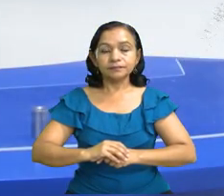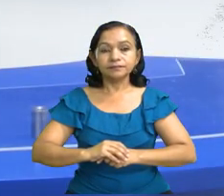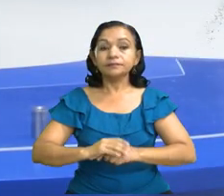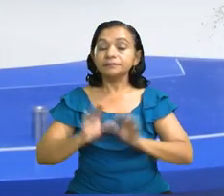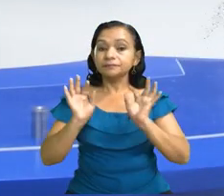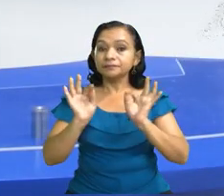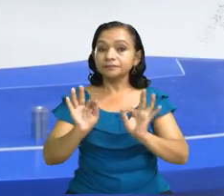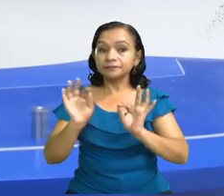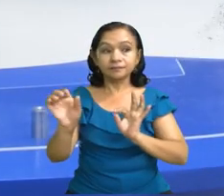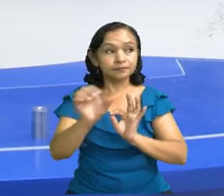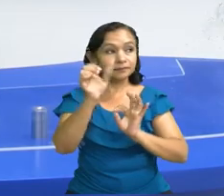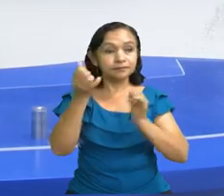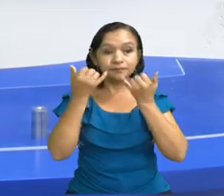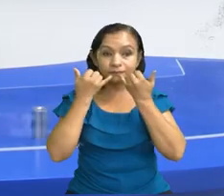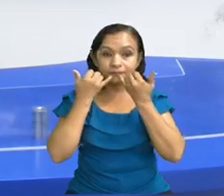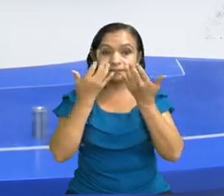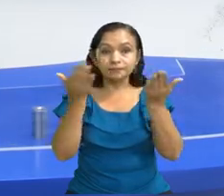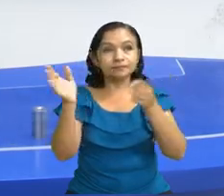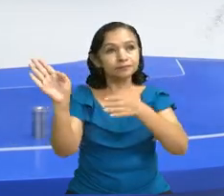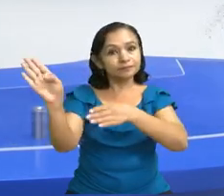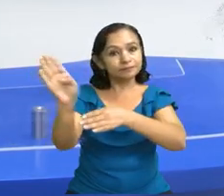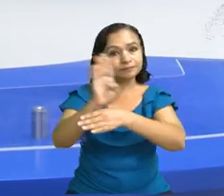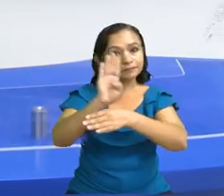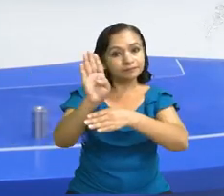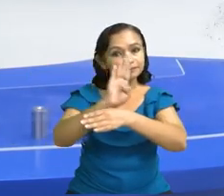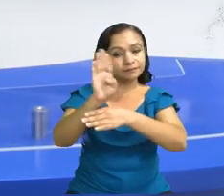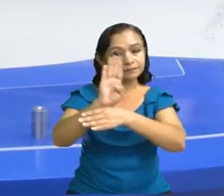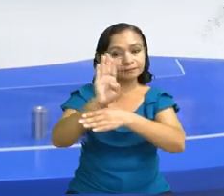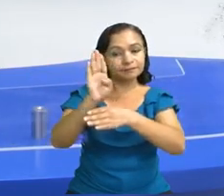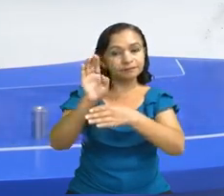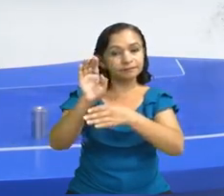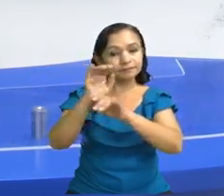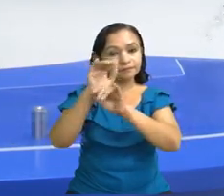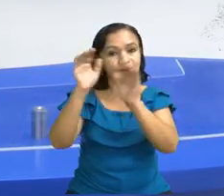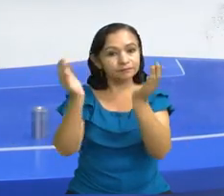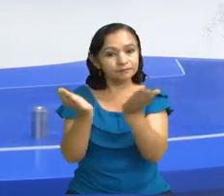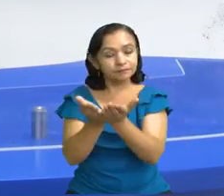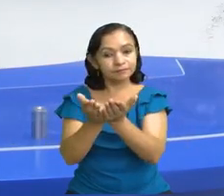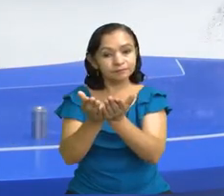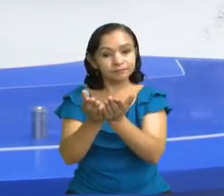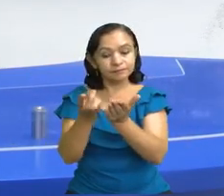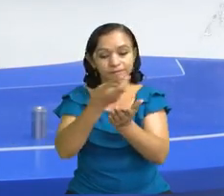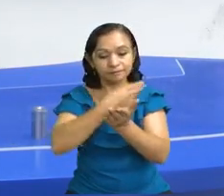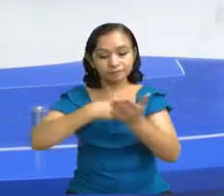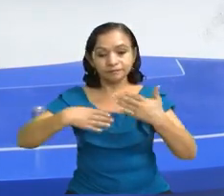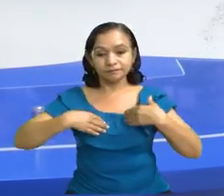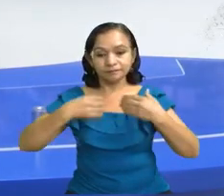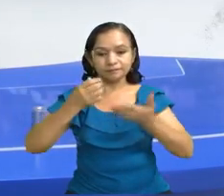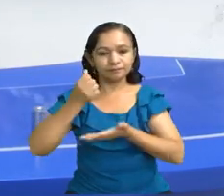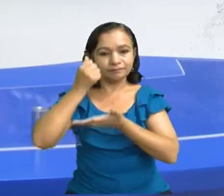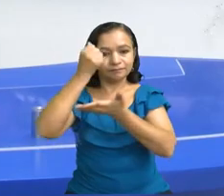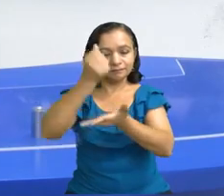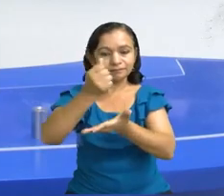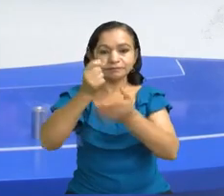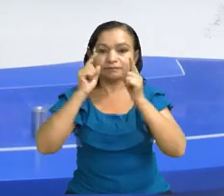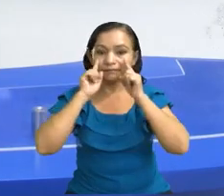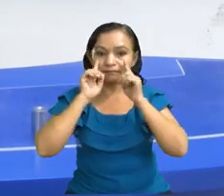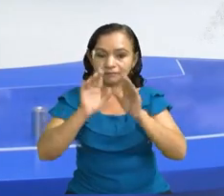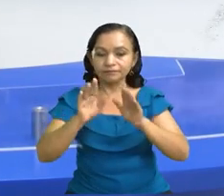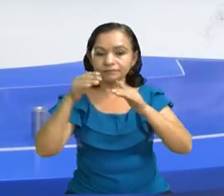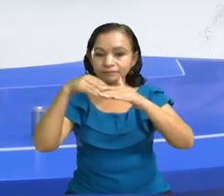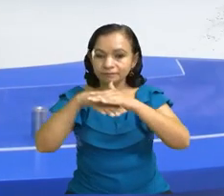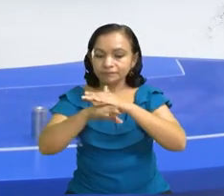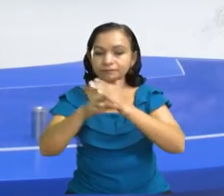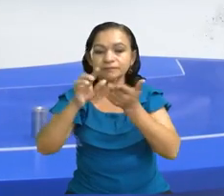Bien, y en otras informaciones, el Banco Mundial entrega premio al Ministerio de Salud para fortalecer la cadena de fríos donde se almacenan